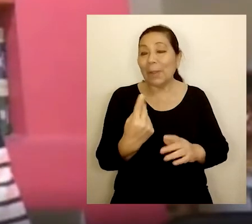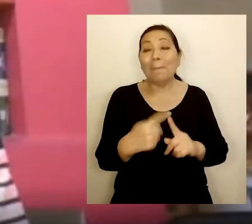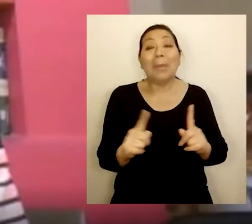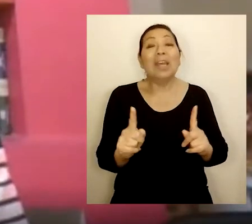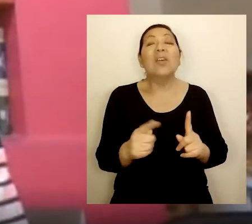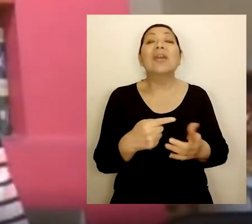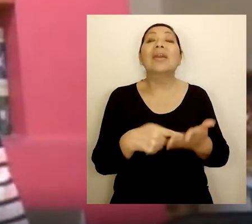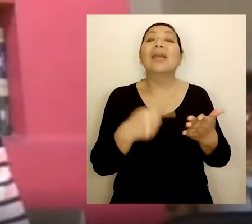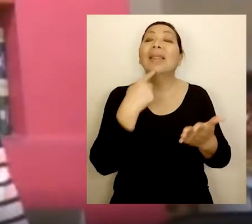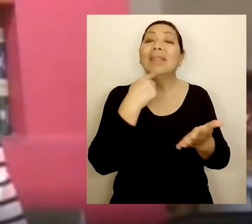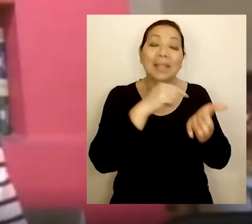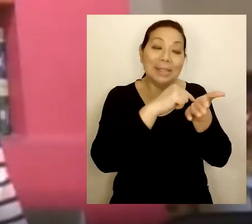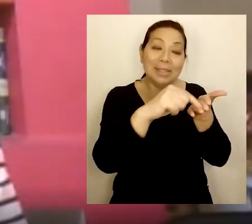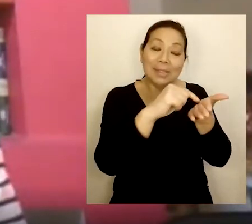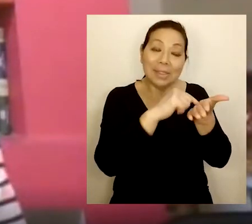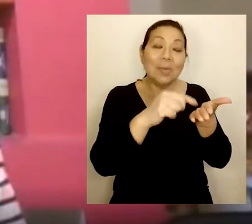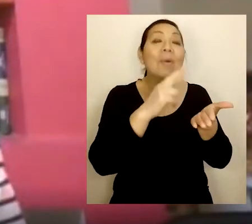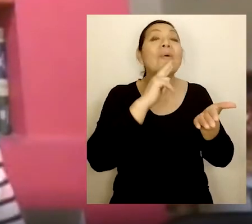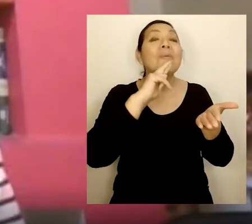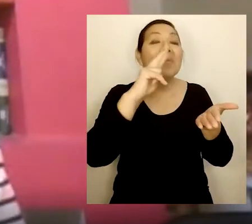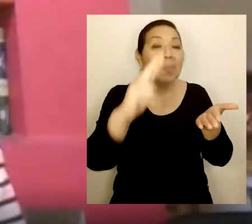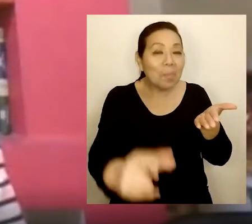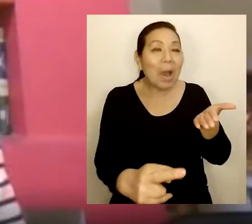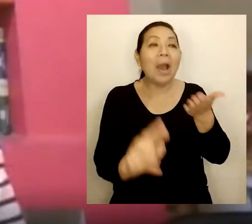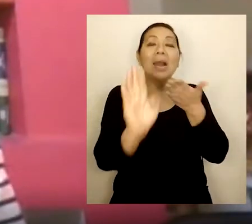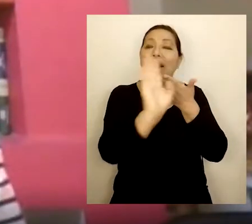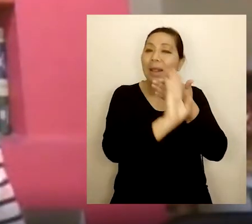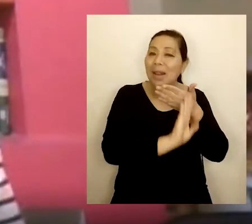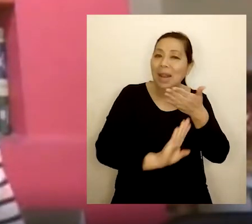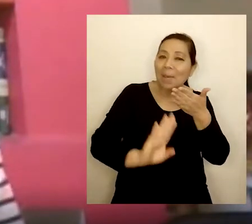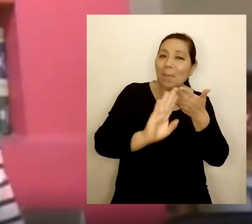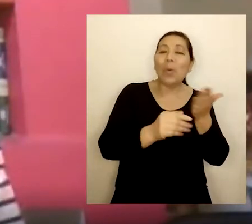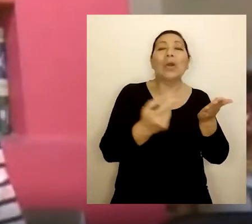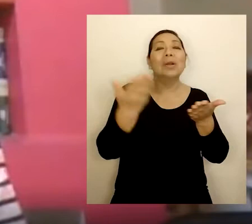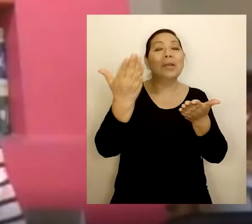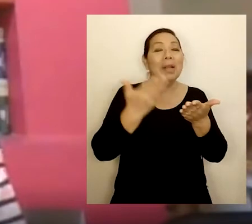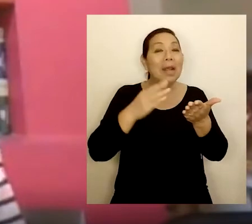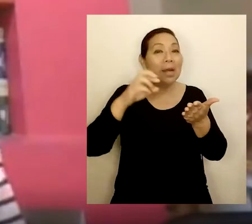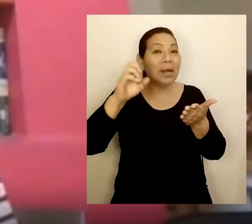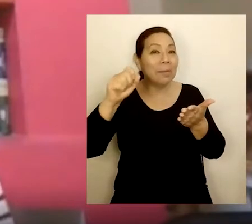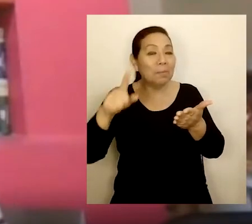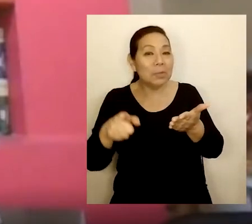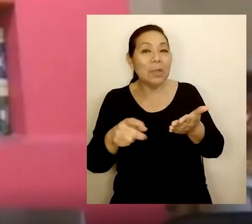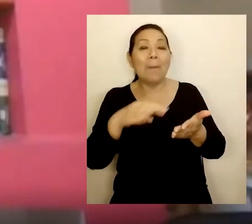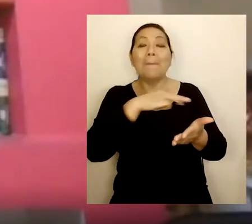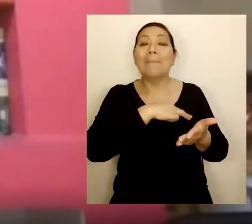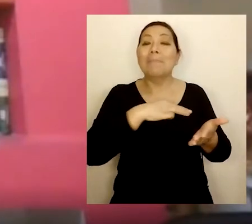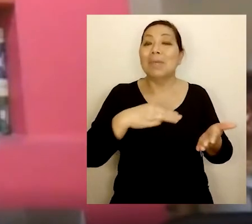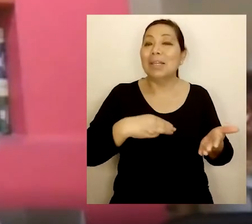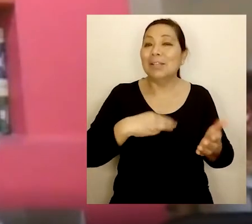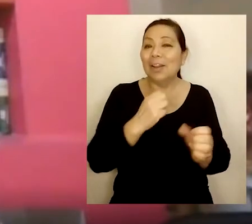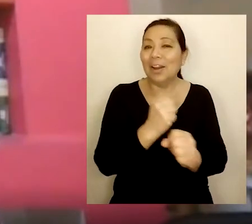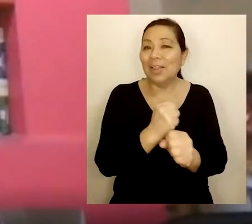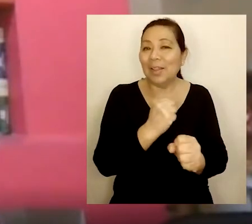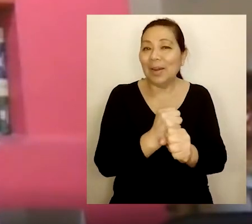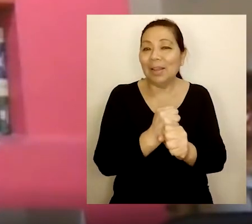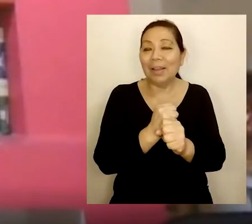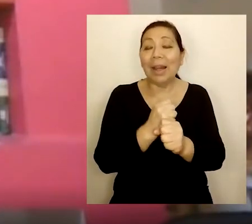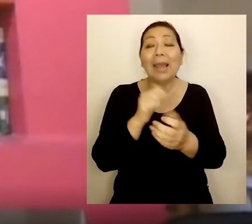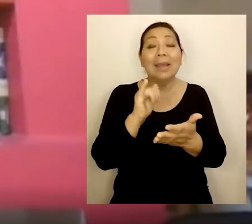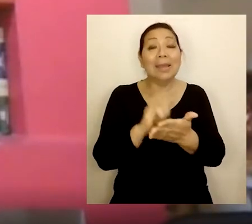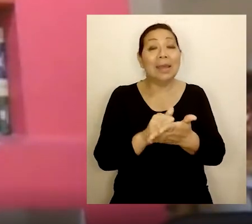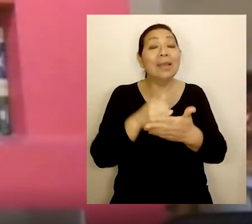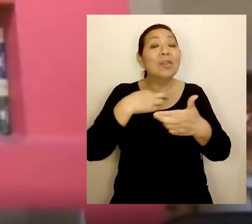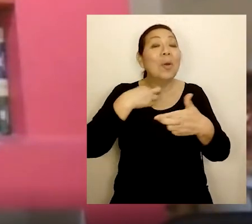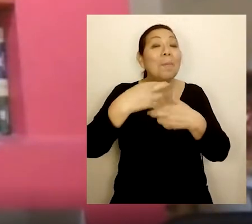2135-2012. Usted dice, lo resuelto en el amparo de Rexol contra el Ministerio de Trabajo, los efectos